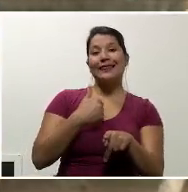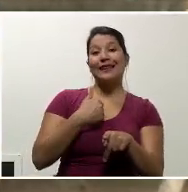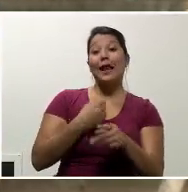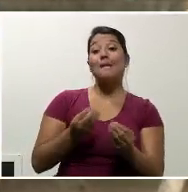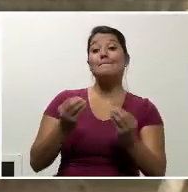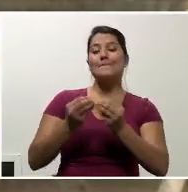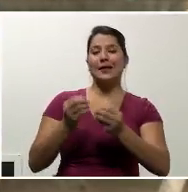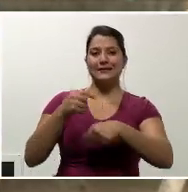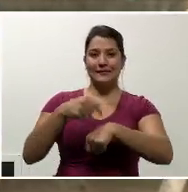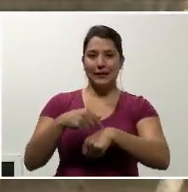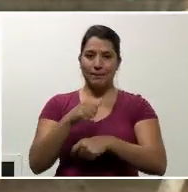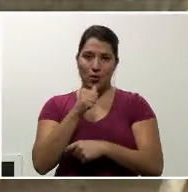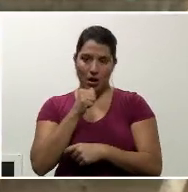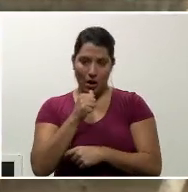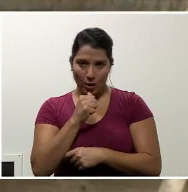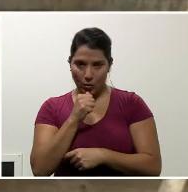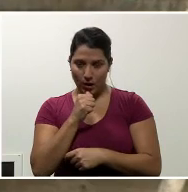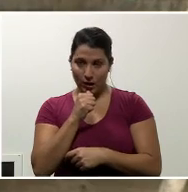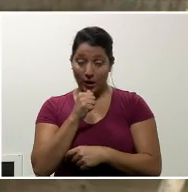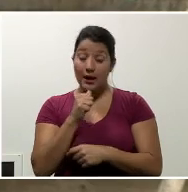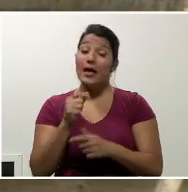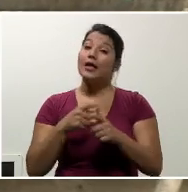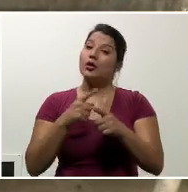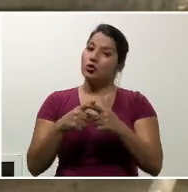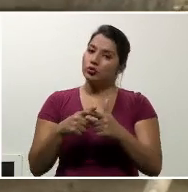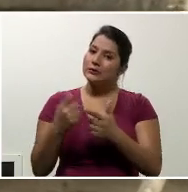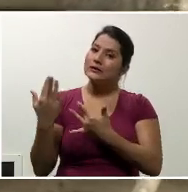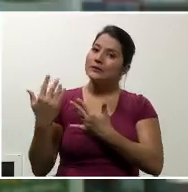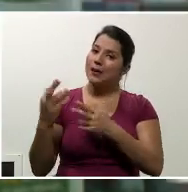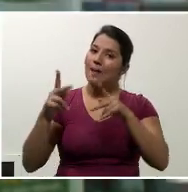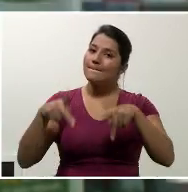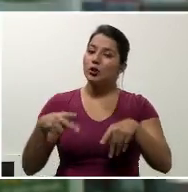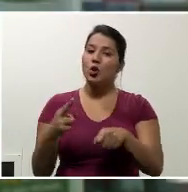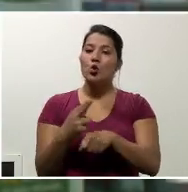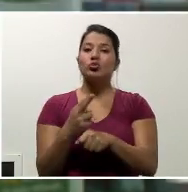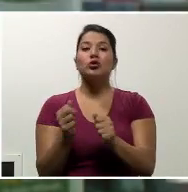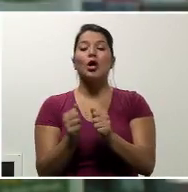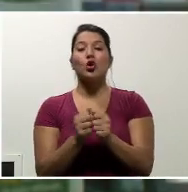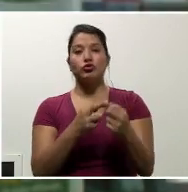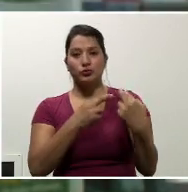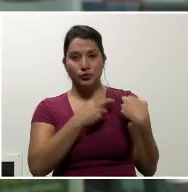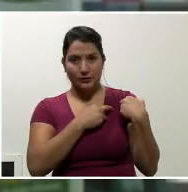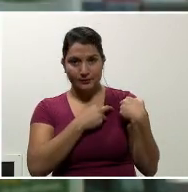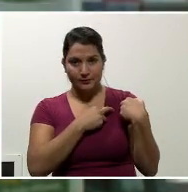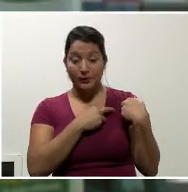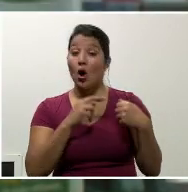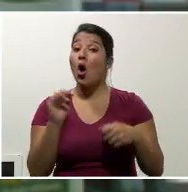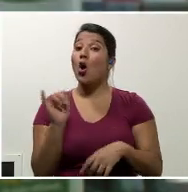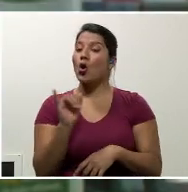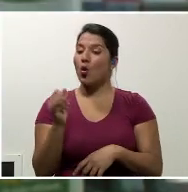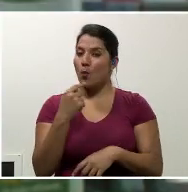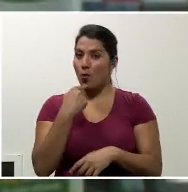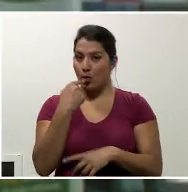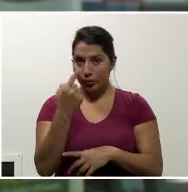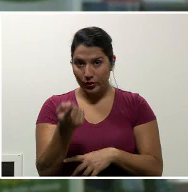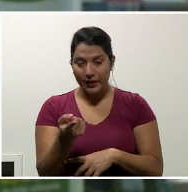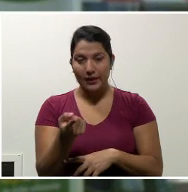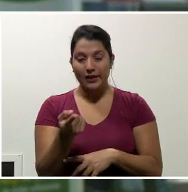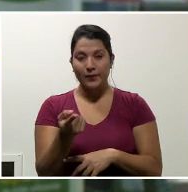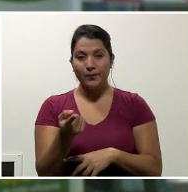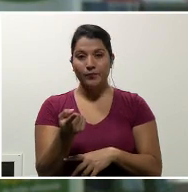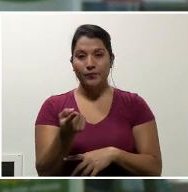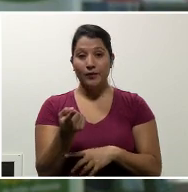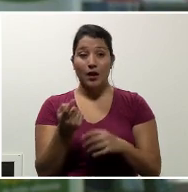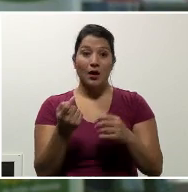horas al día, por lo que esperan un uso responsable. Pero lo cierto también es que, como dije, estamos coincidiendo con